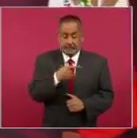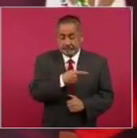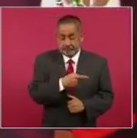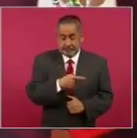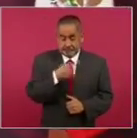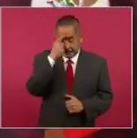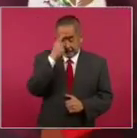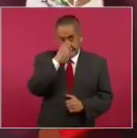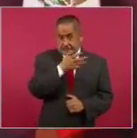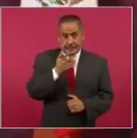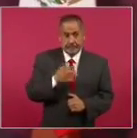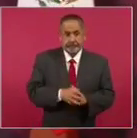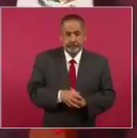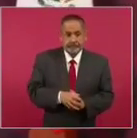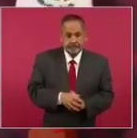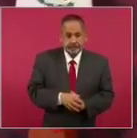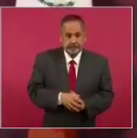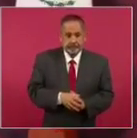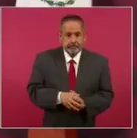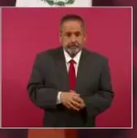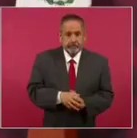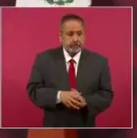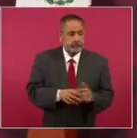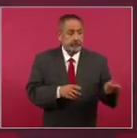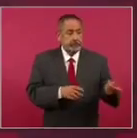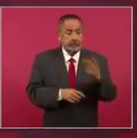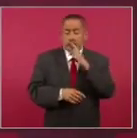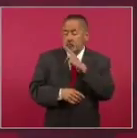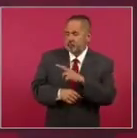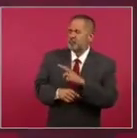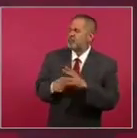la contestación que me hizo